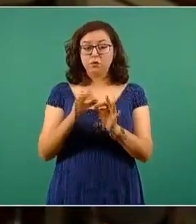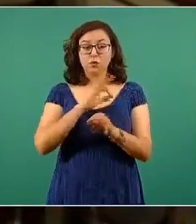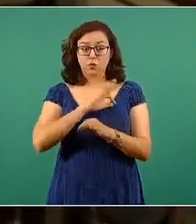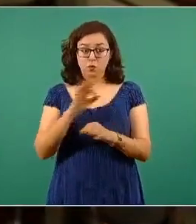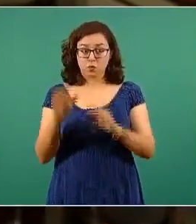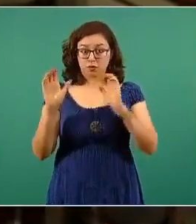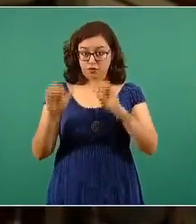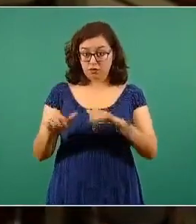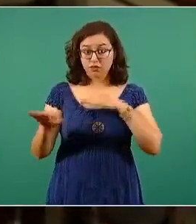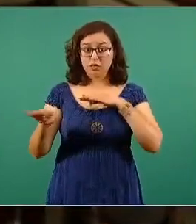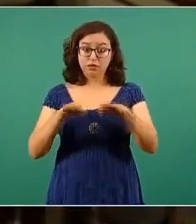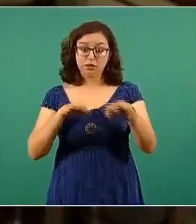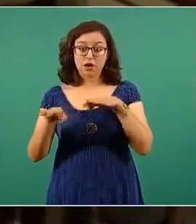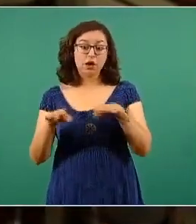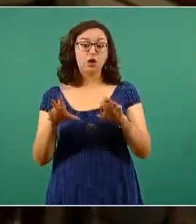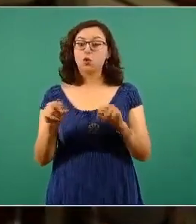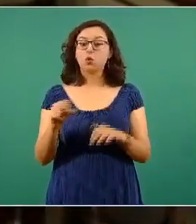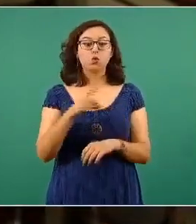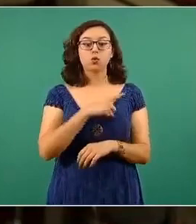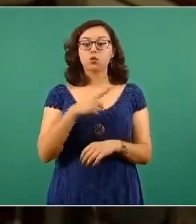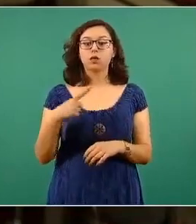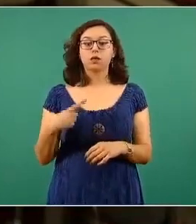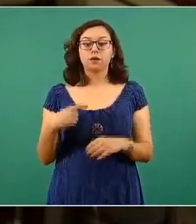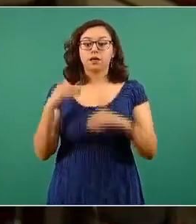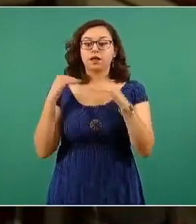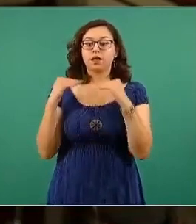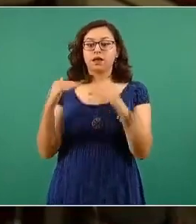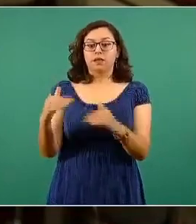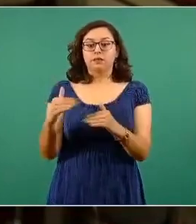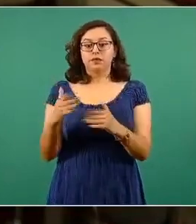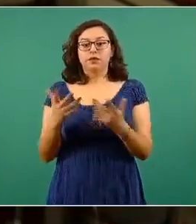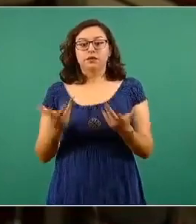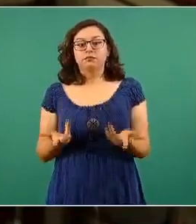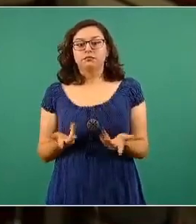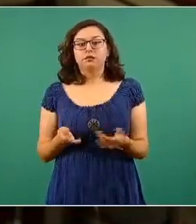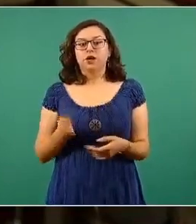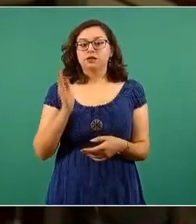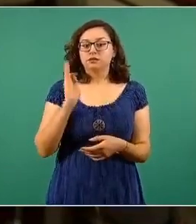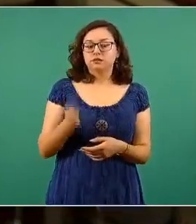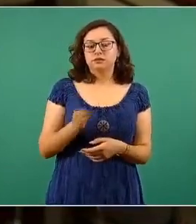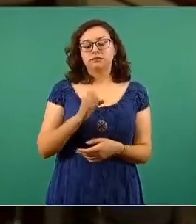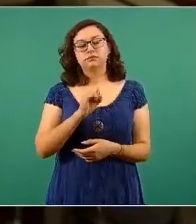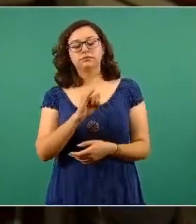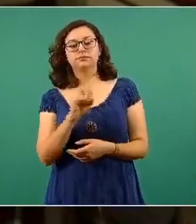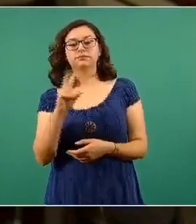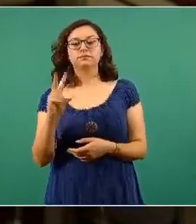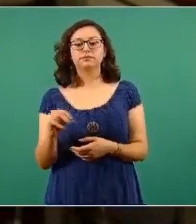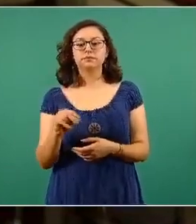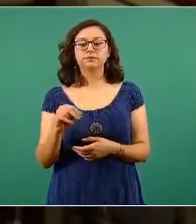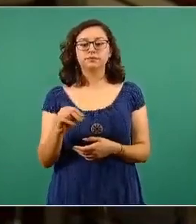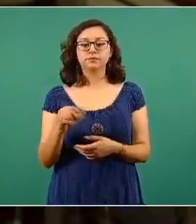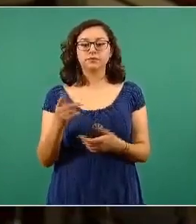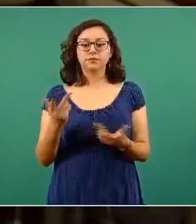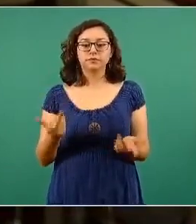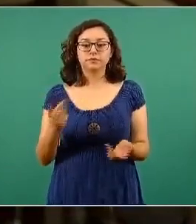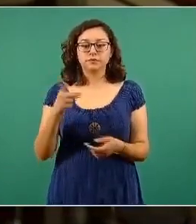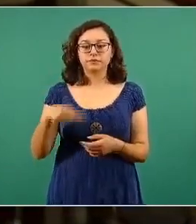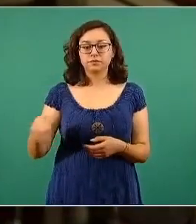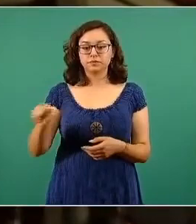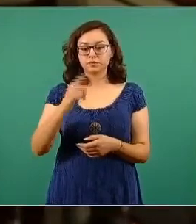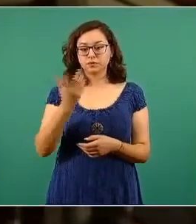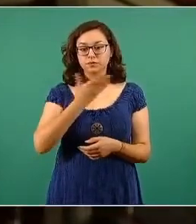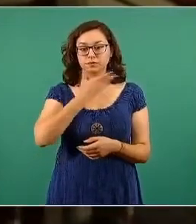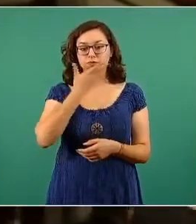tendrían algún tipo de restricción en este aspecto para poderlos aceptar y que se reincorporen a las actividades que tenían